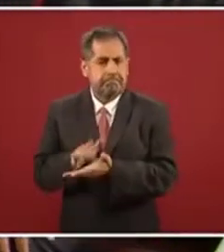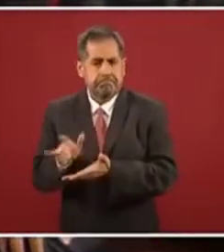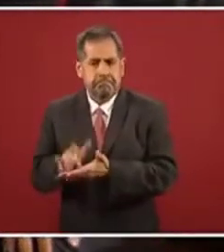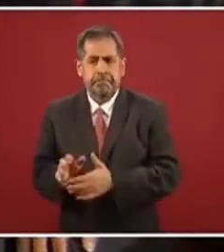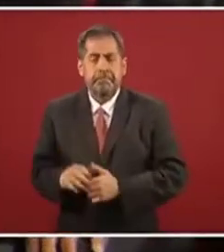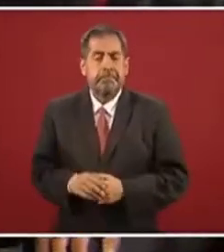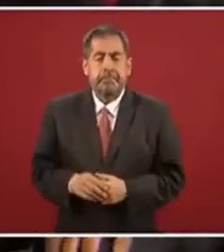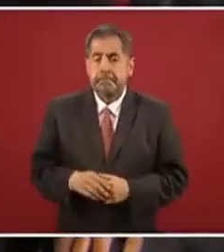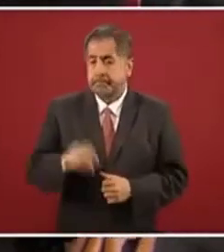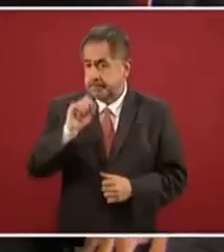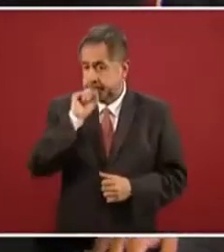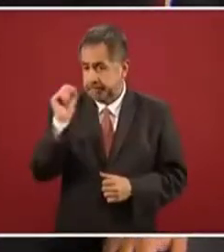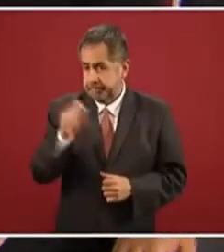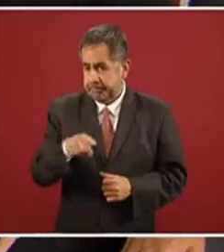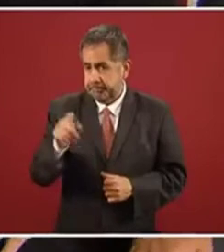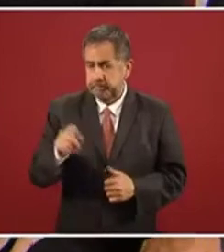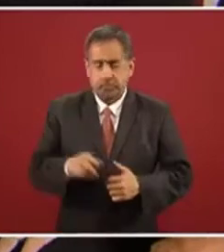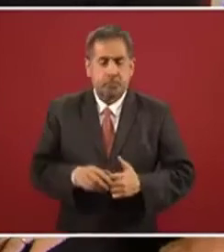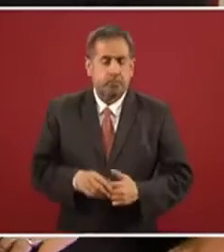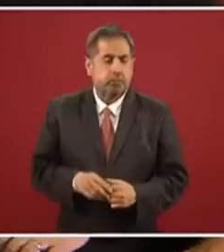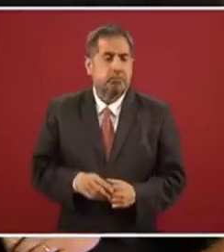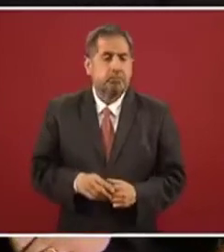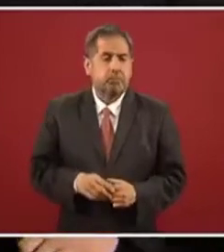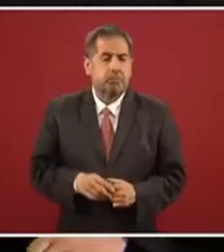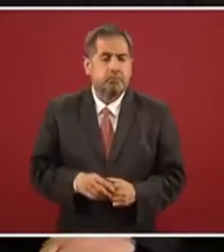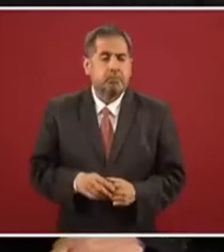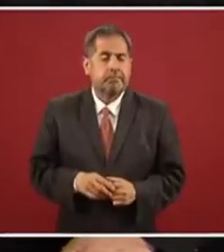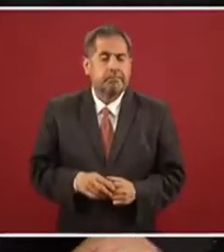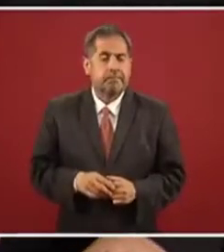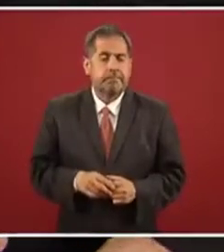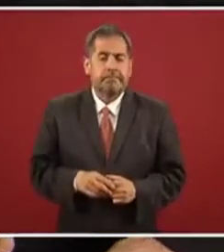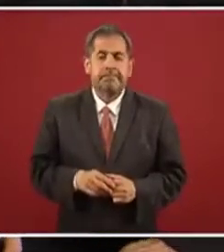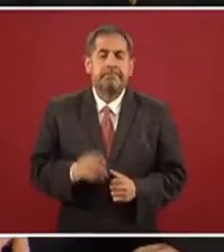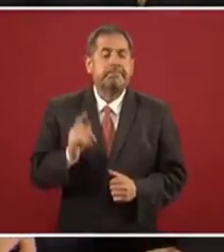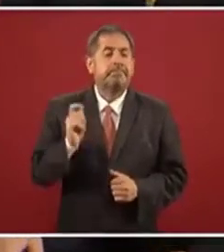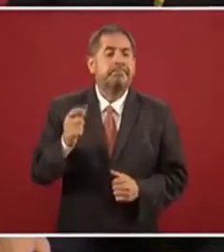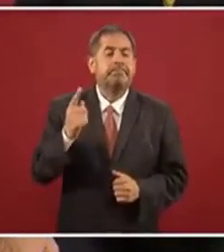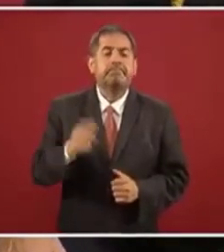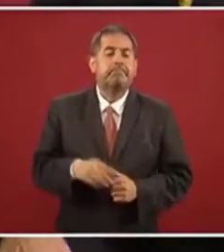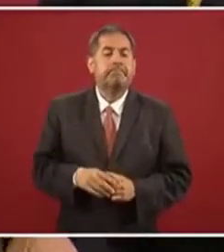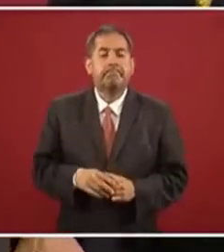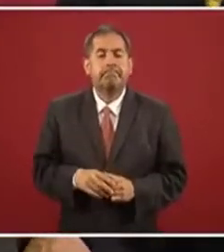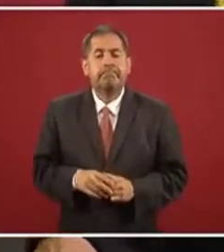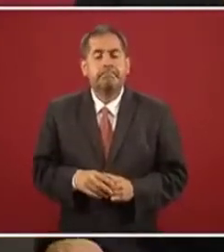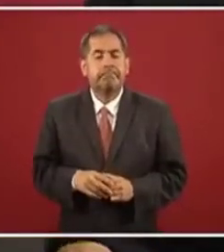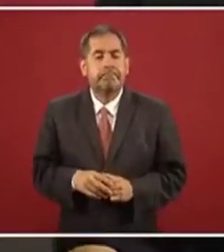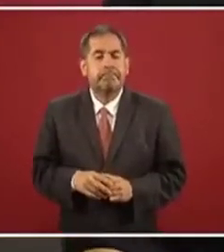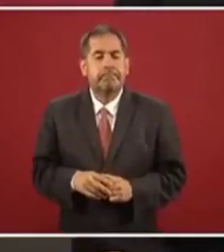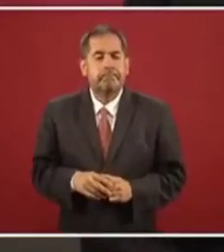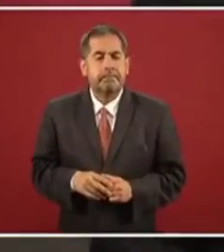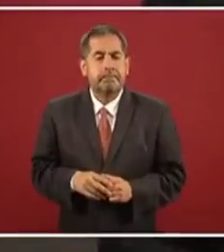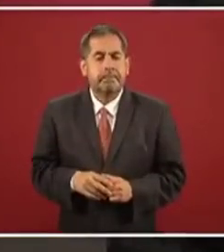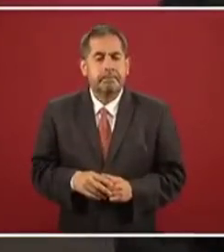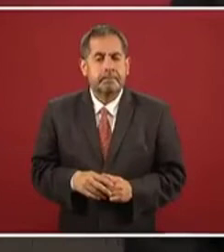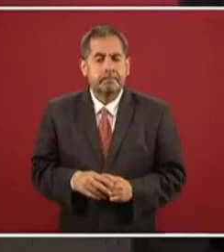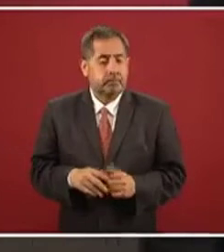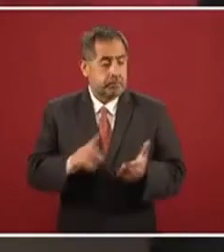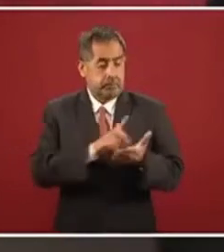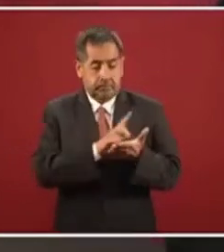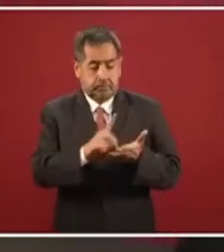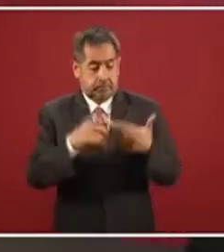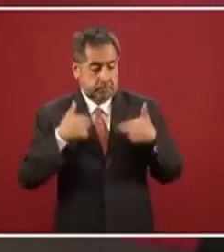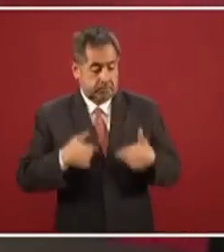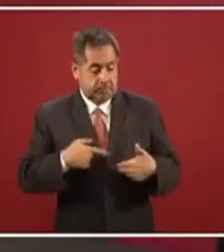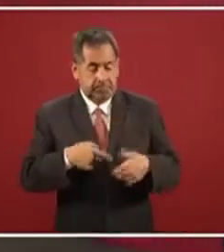también con el cuidado y la protección a los derechos